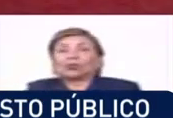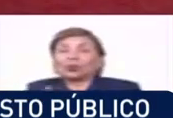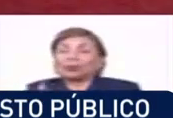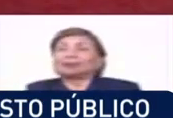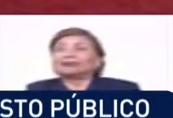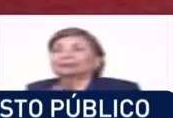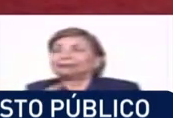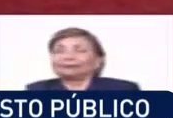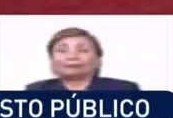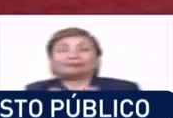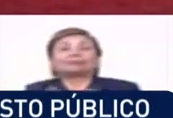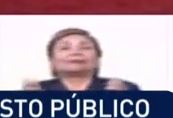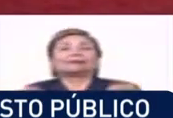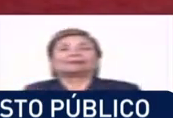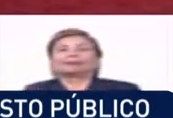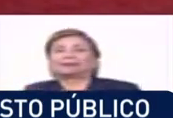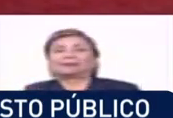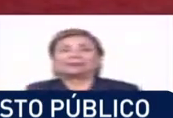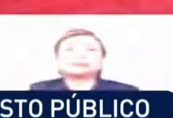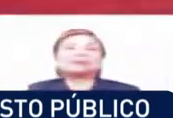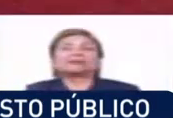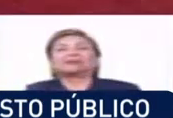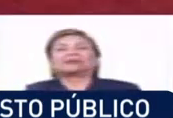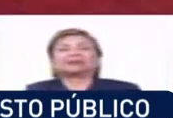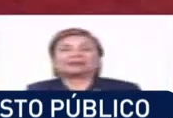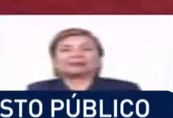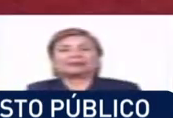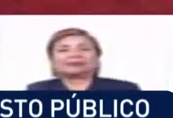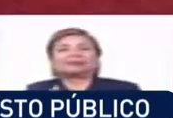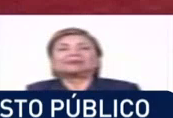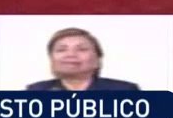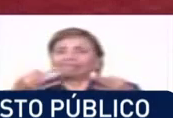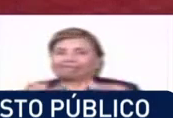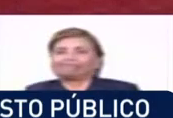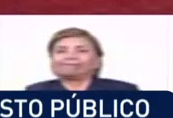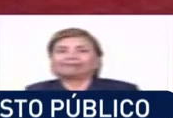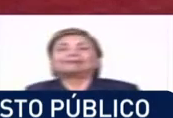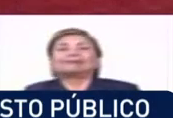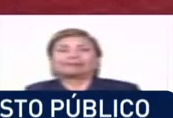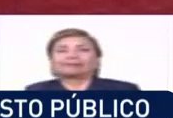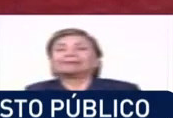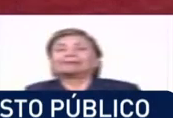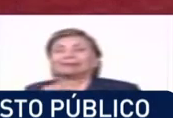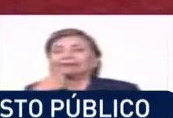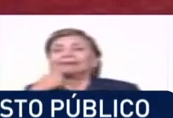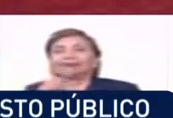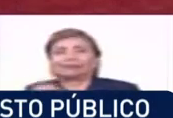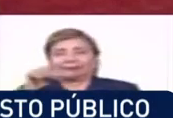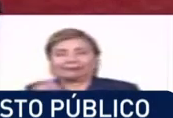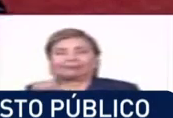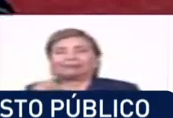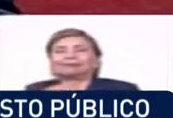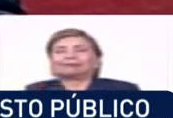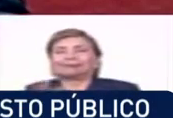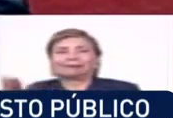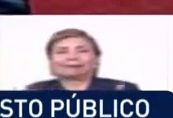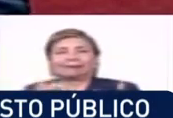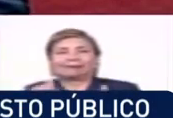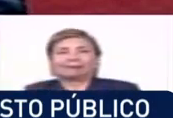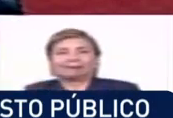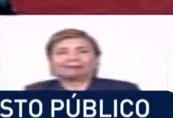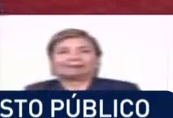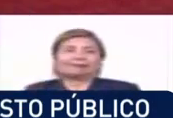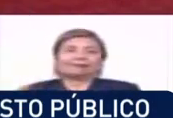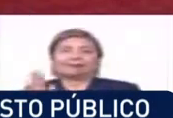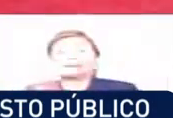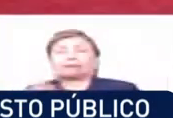con nuestro equipo, los señores ministros, nuestro ministro de Economía, y creemos que el producto está aquí a disposición de la